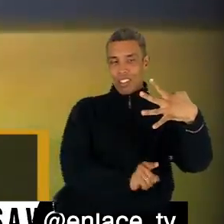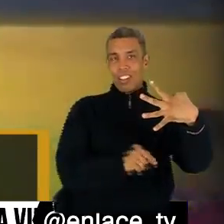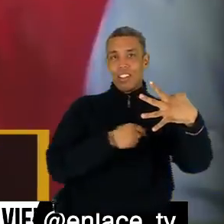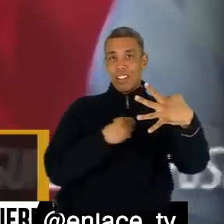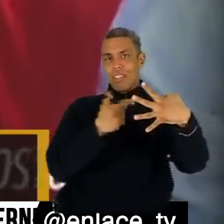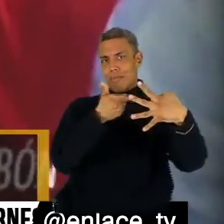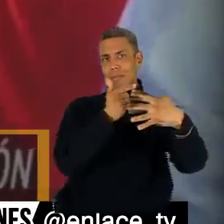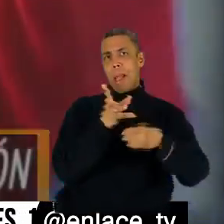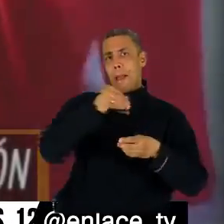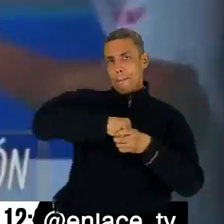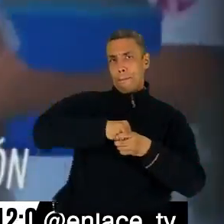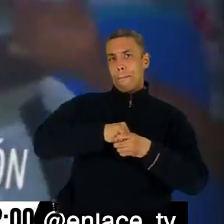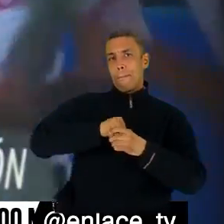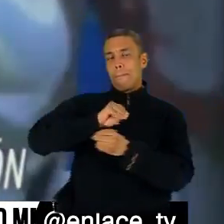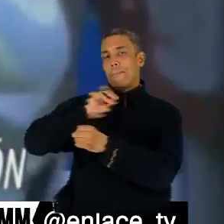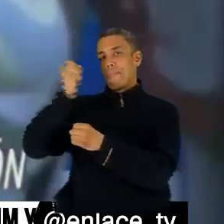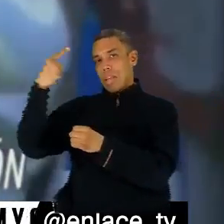dichas cabezas de serie.